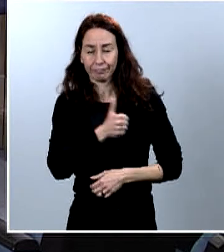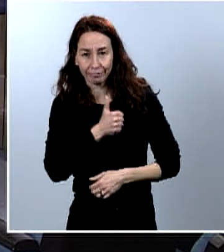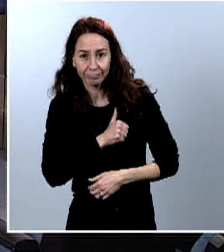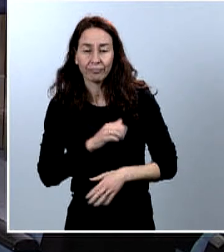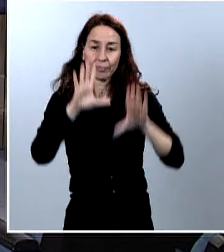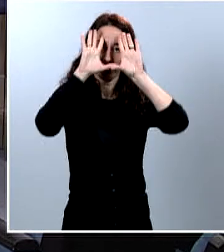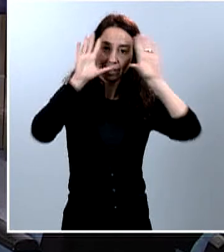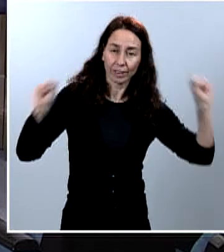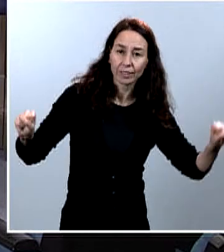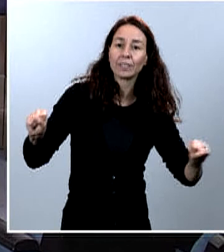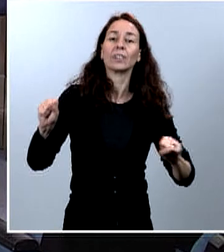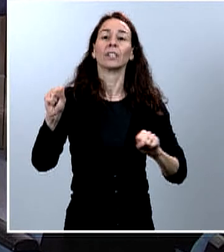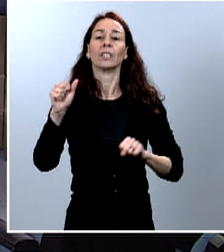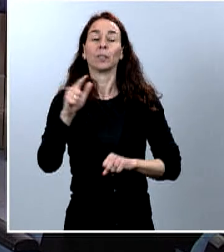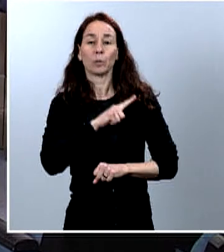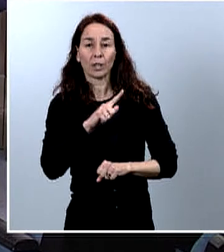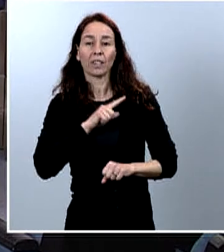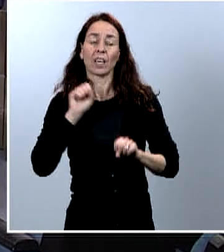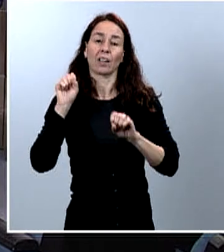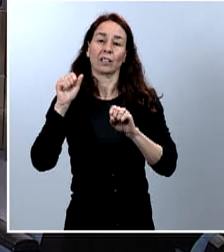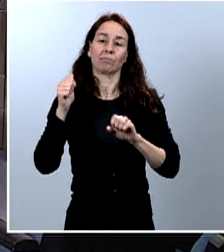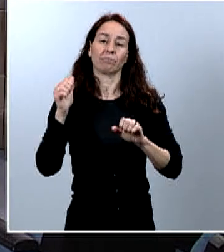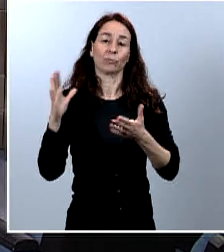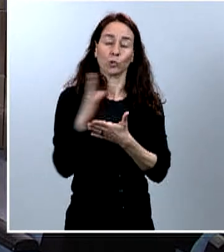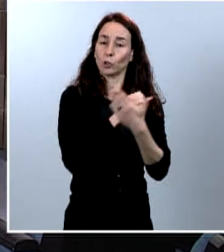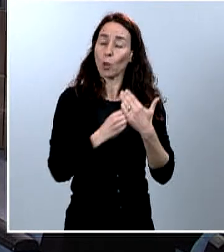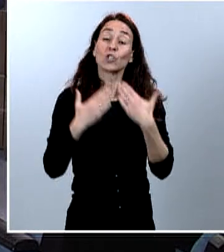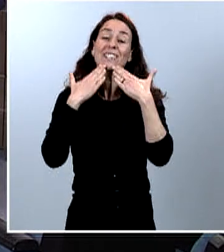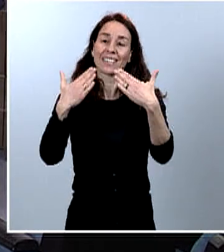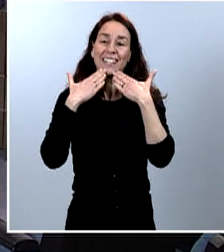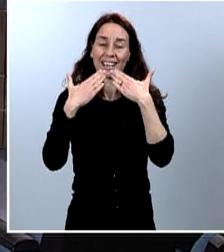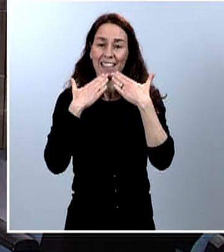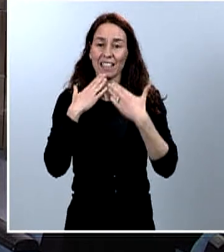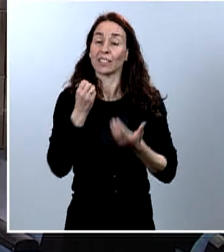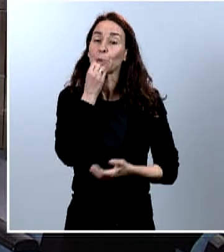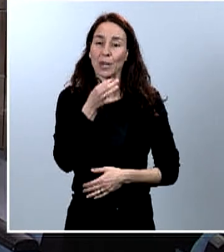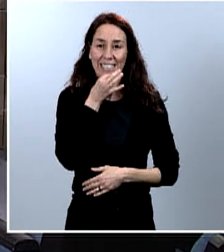el general José Manuel Santiago Marín. Gracias a todos y buenas tardes. Gracias. Gracias.